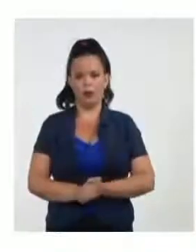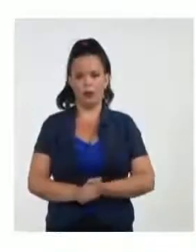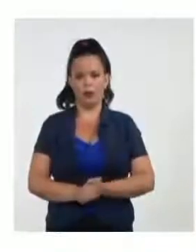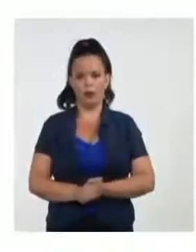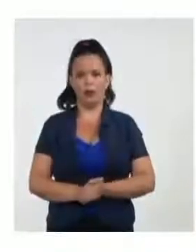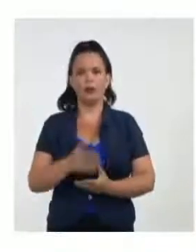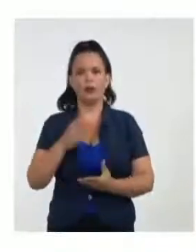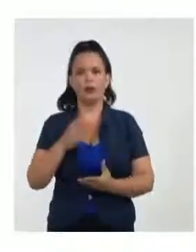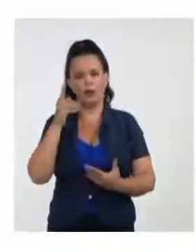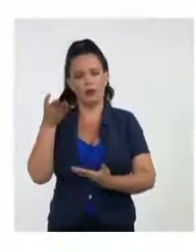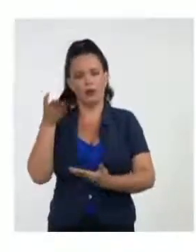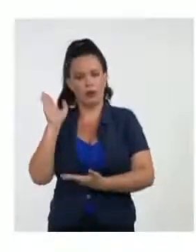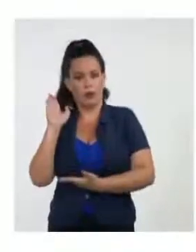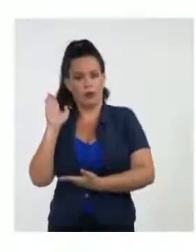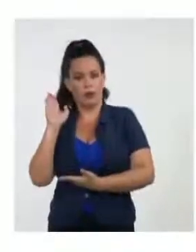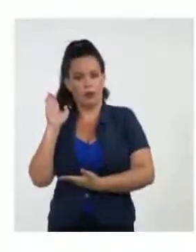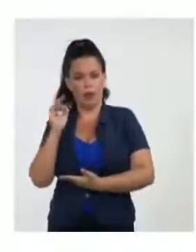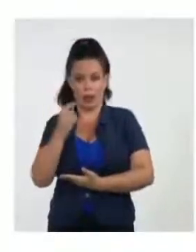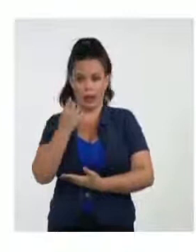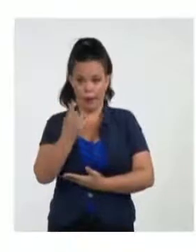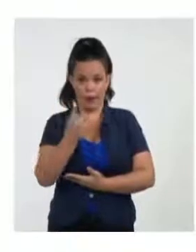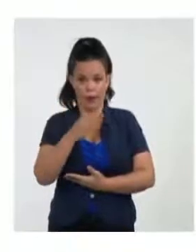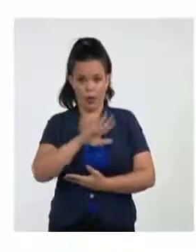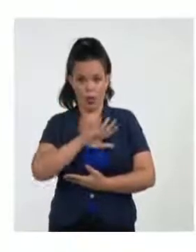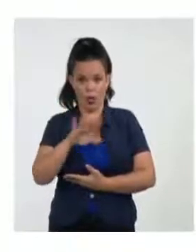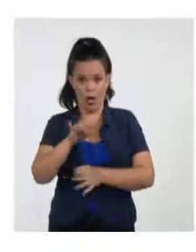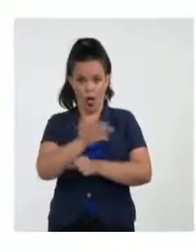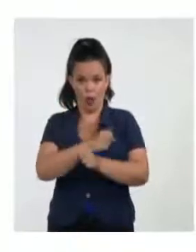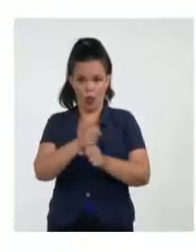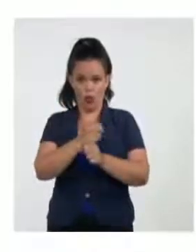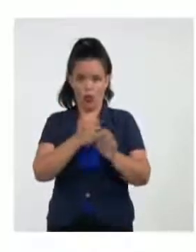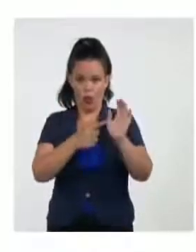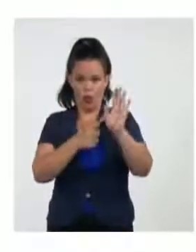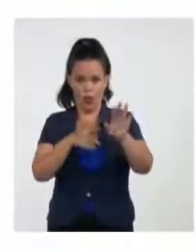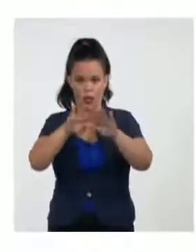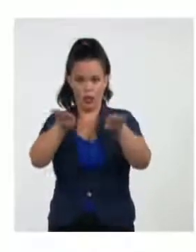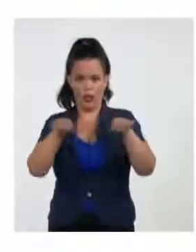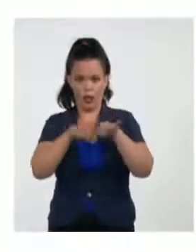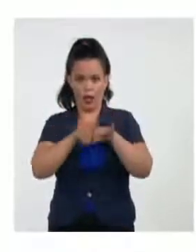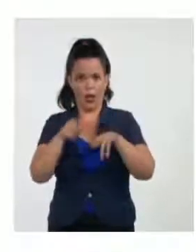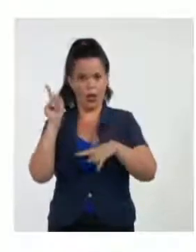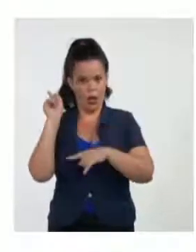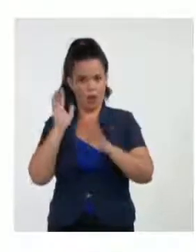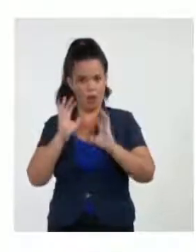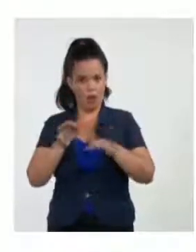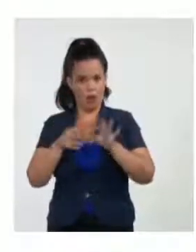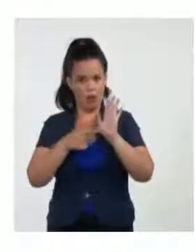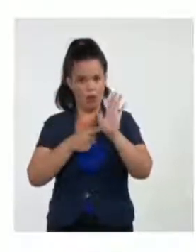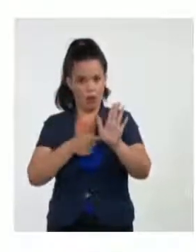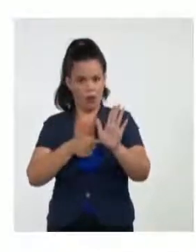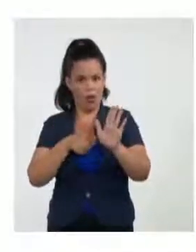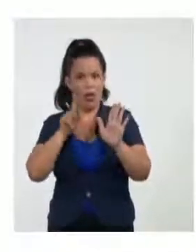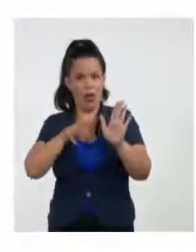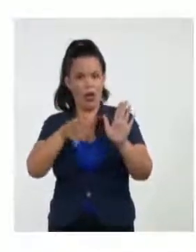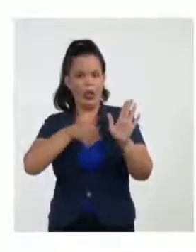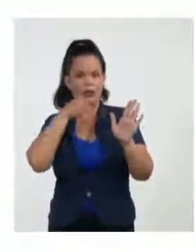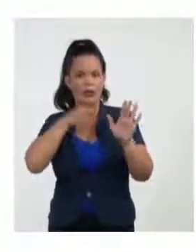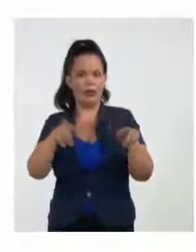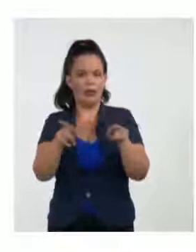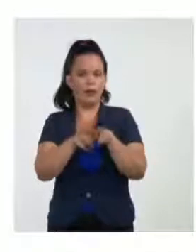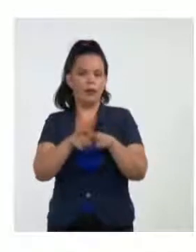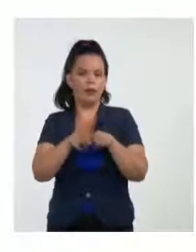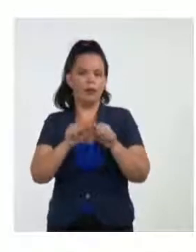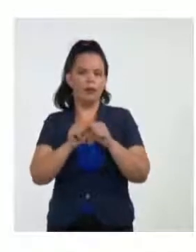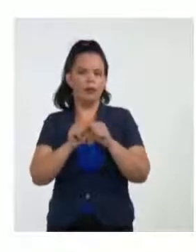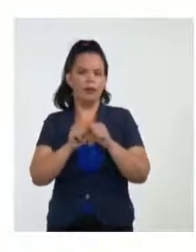hemos utilizado otras veces aquí en este programa, donde lo hemos simplificado, es decir, en realidad